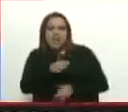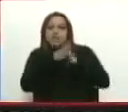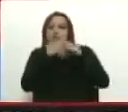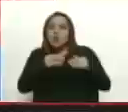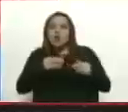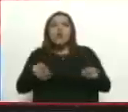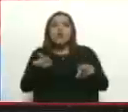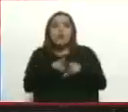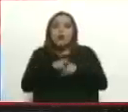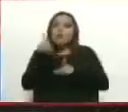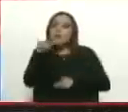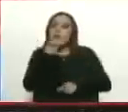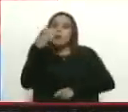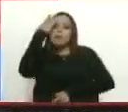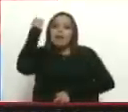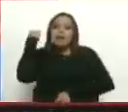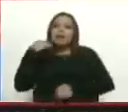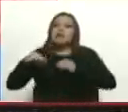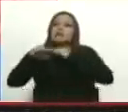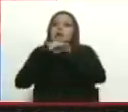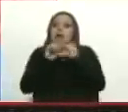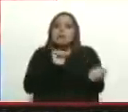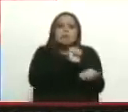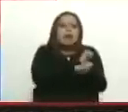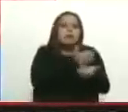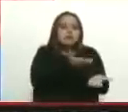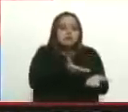como Francisco de Miranda.